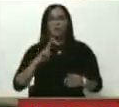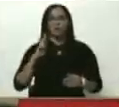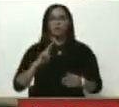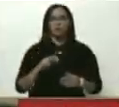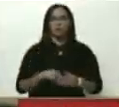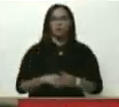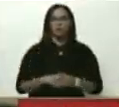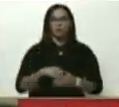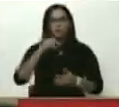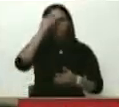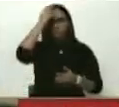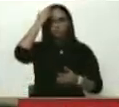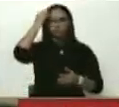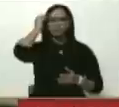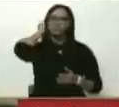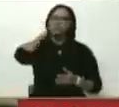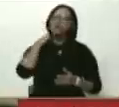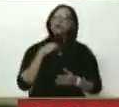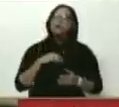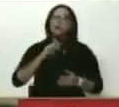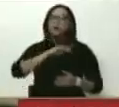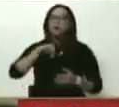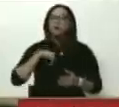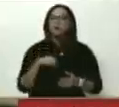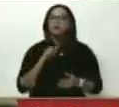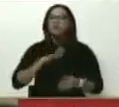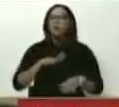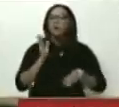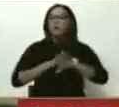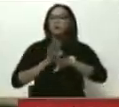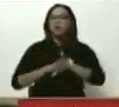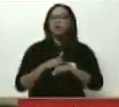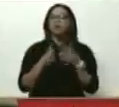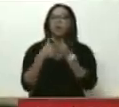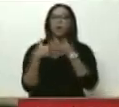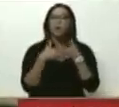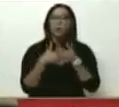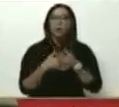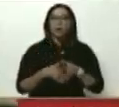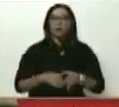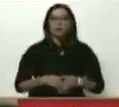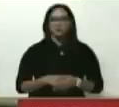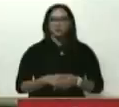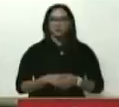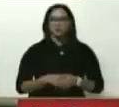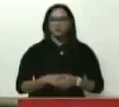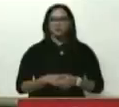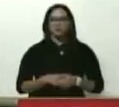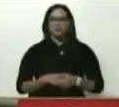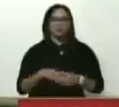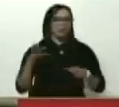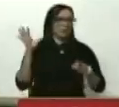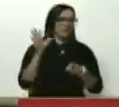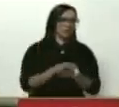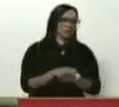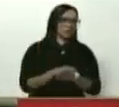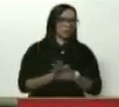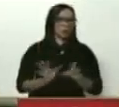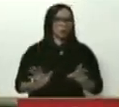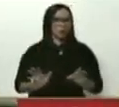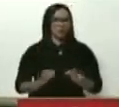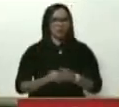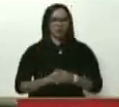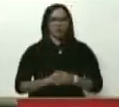nosotros la han usado porque nosotros estamos acusados allá en Estados Unidos de persecuciones.